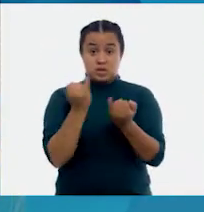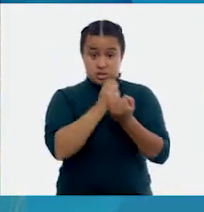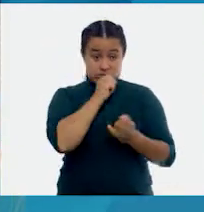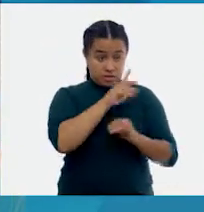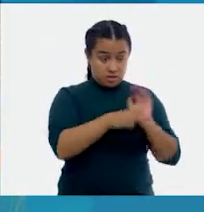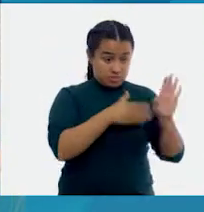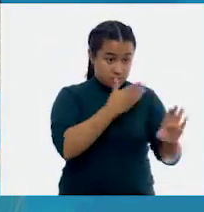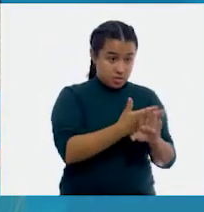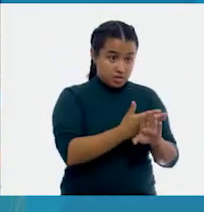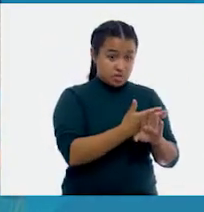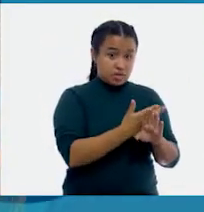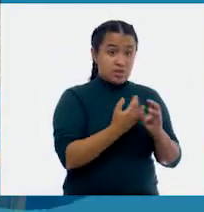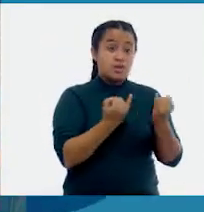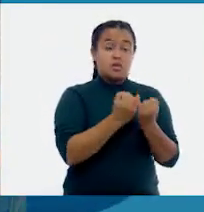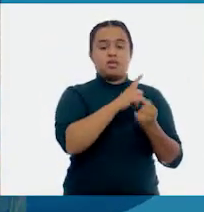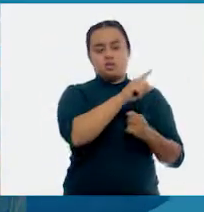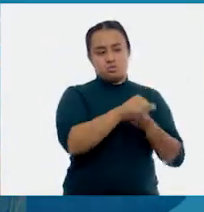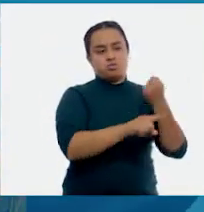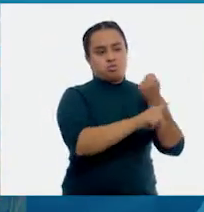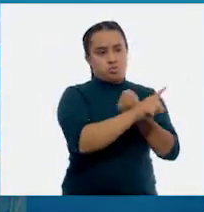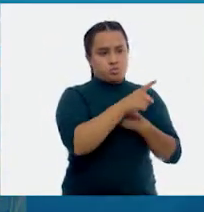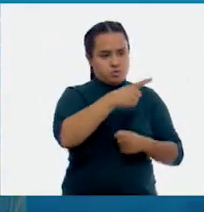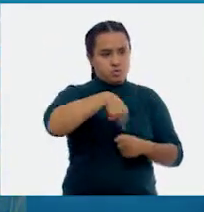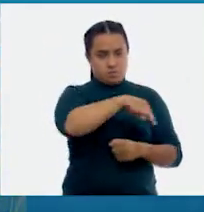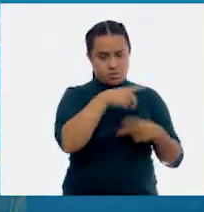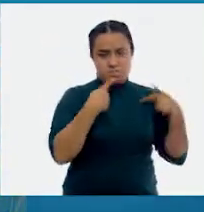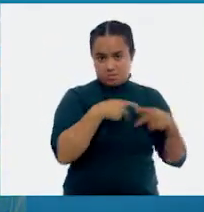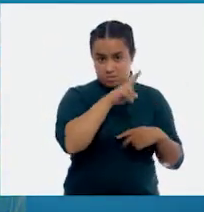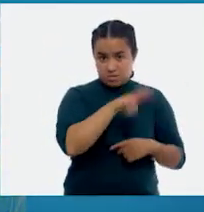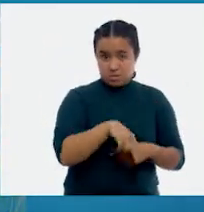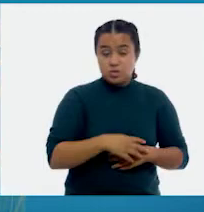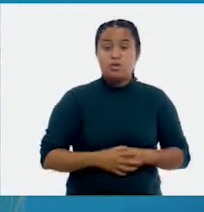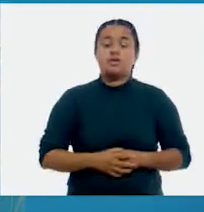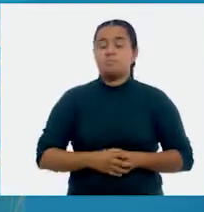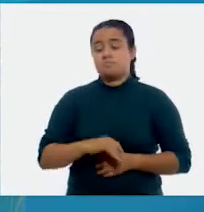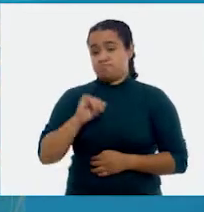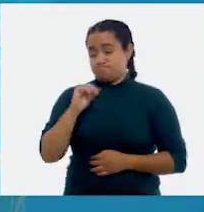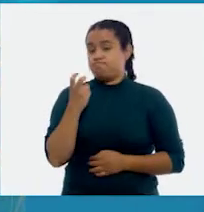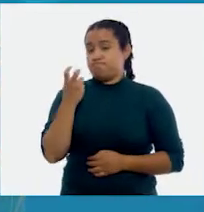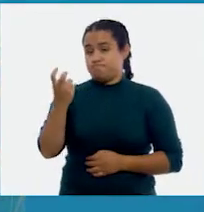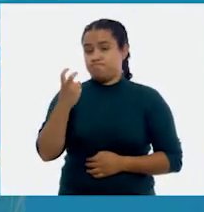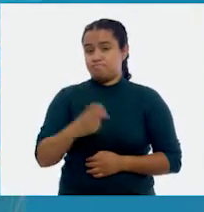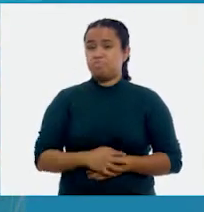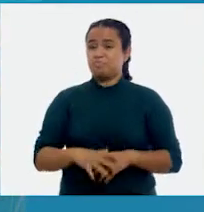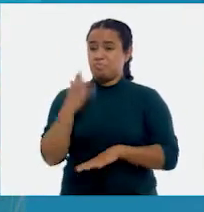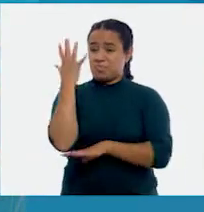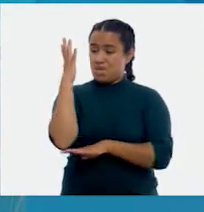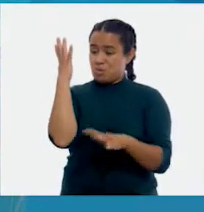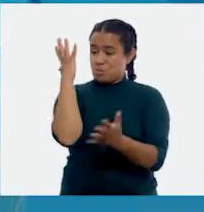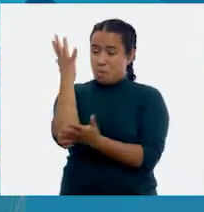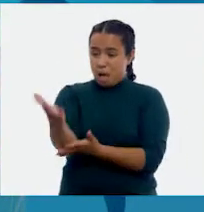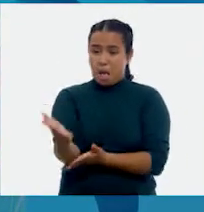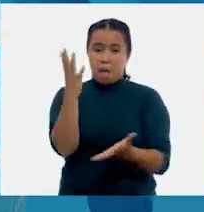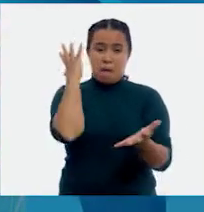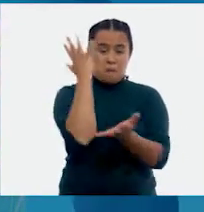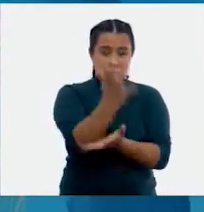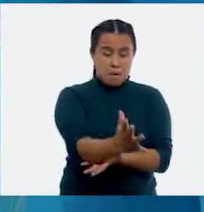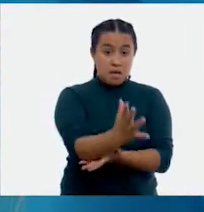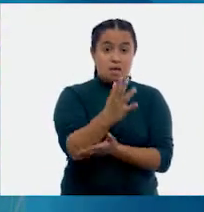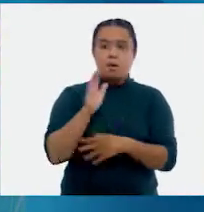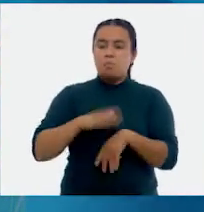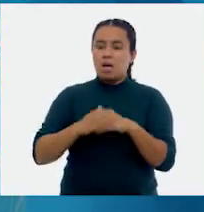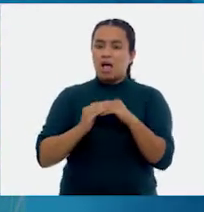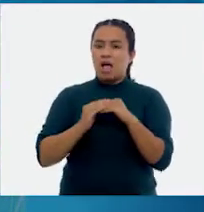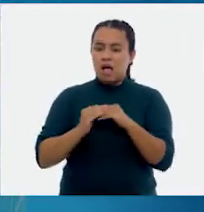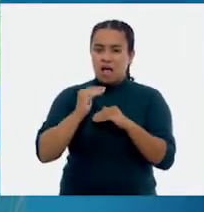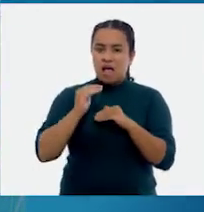ecosistema y atrae muchos problemas para los humanos, ¿cierto? Así es, en efecto. La deforestación, aunada al incremento